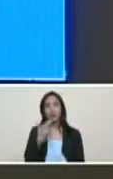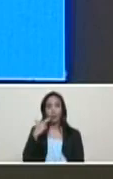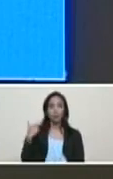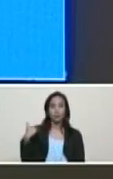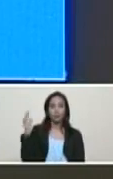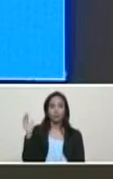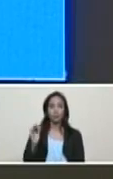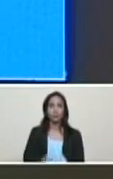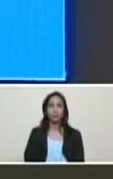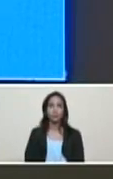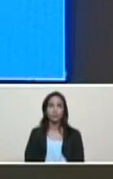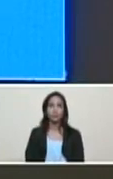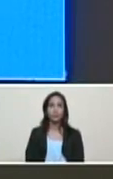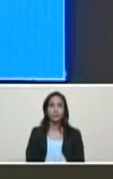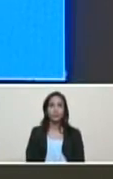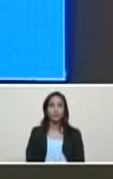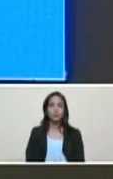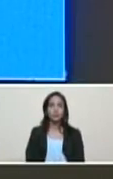tío Sam.